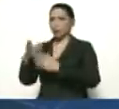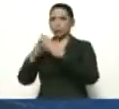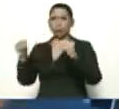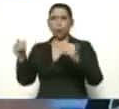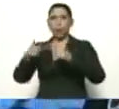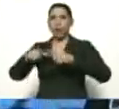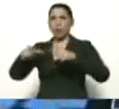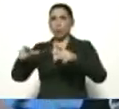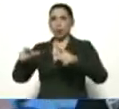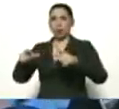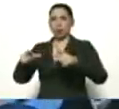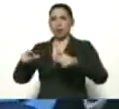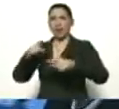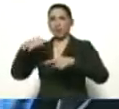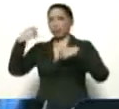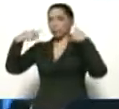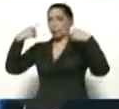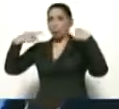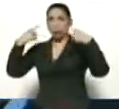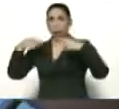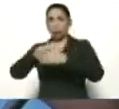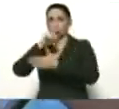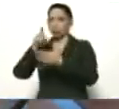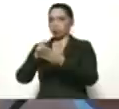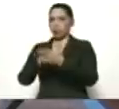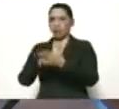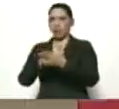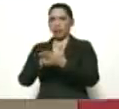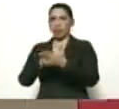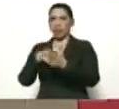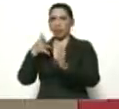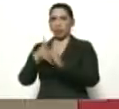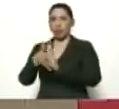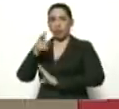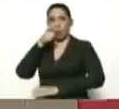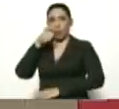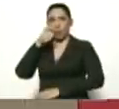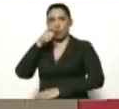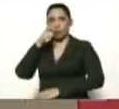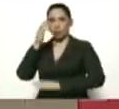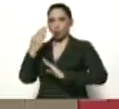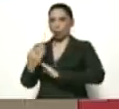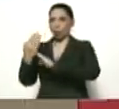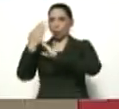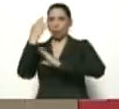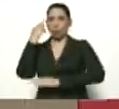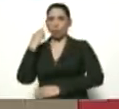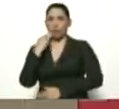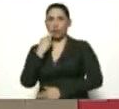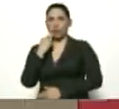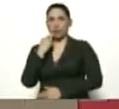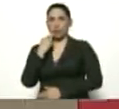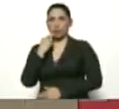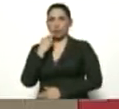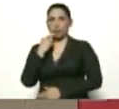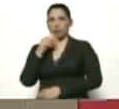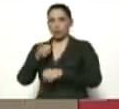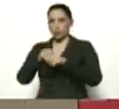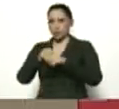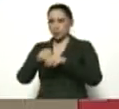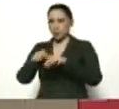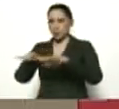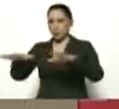esto es una locura total se refiere a la operación escudo bolivariano que se desplegó